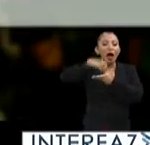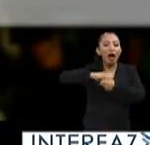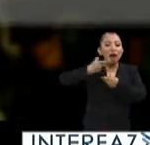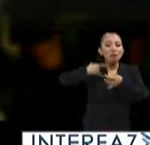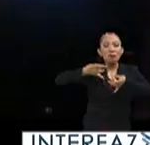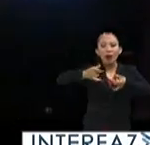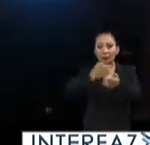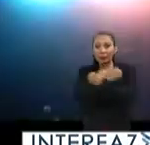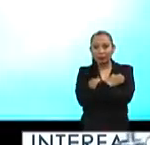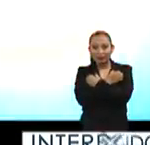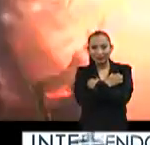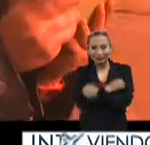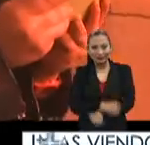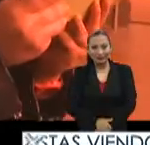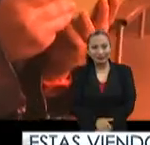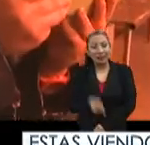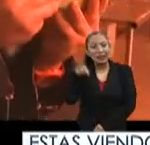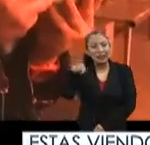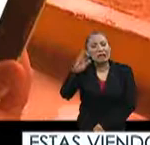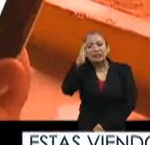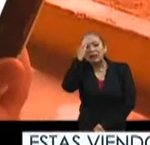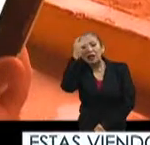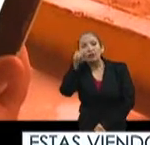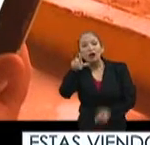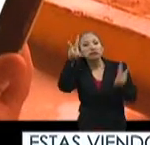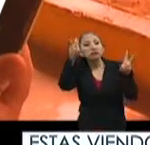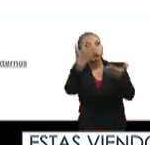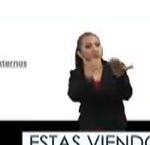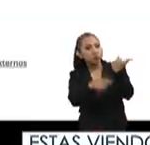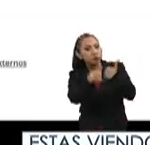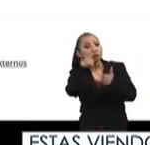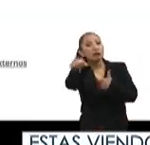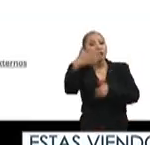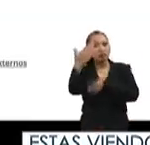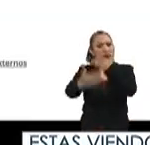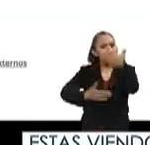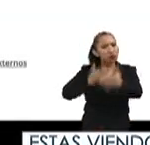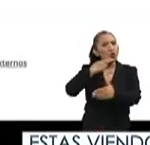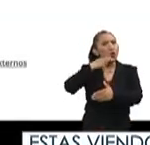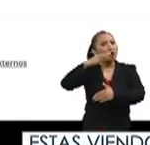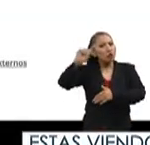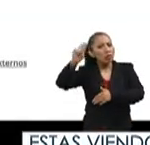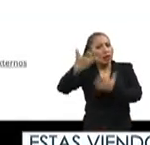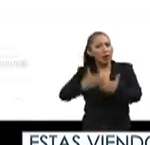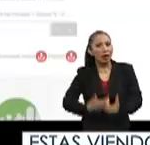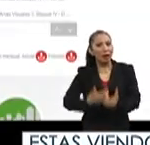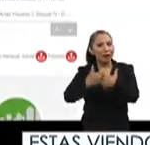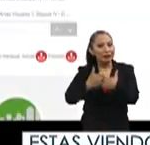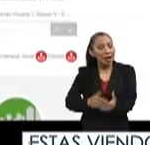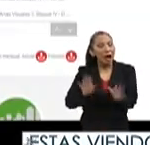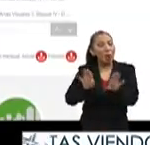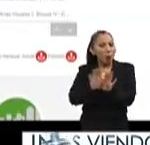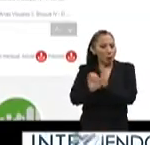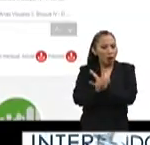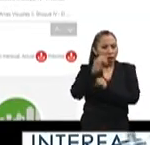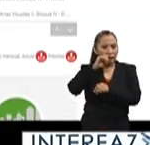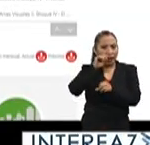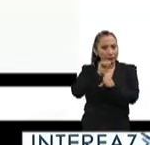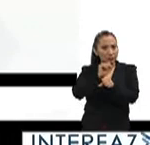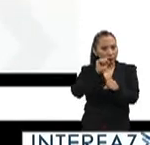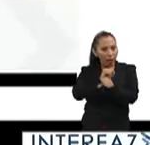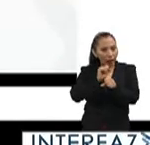y la calidad en la educación. En él conocerás casos de éxito y avances en el uso de la tecnología, como la